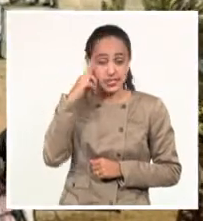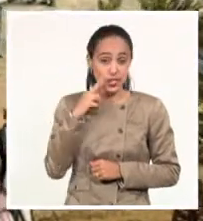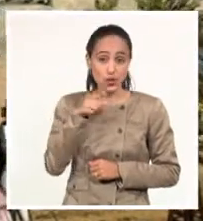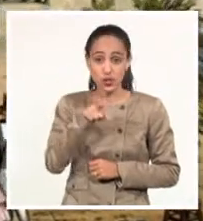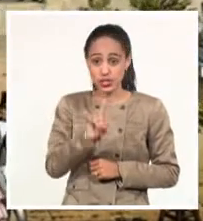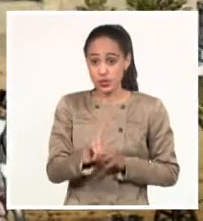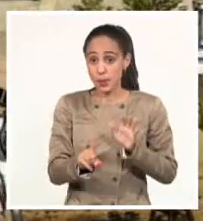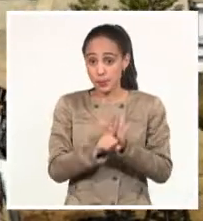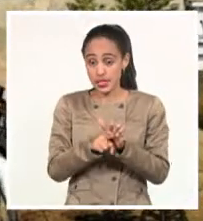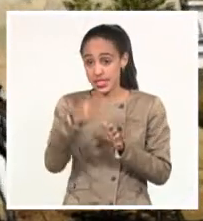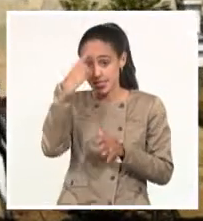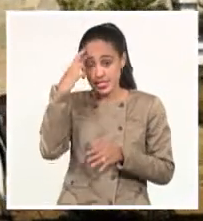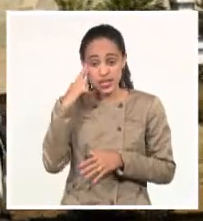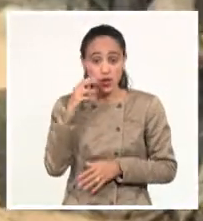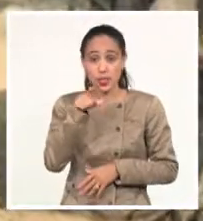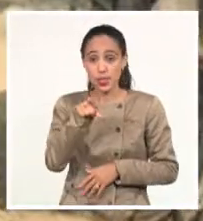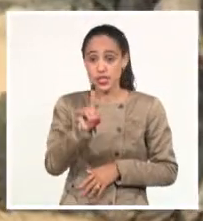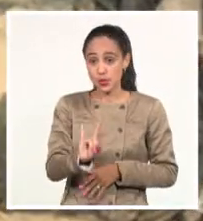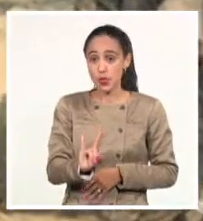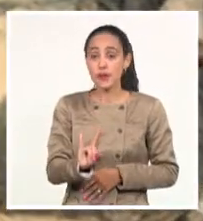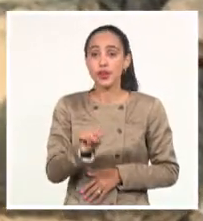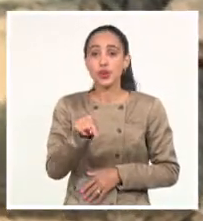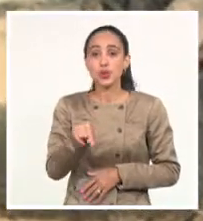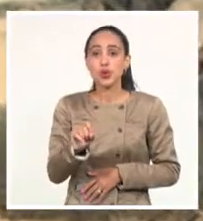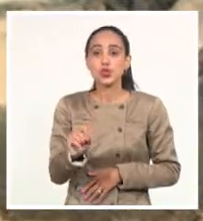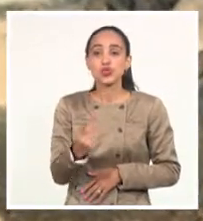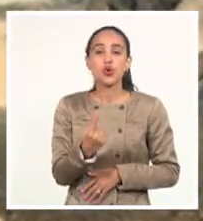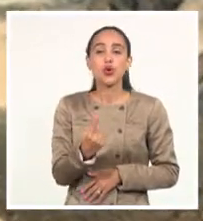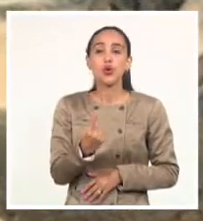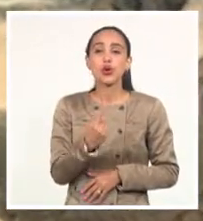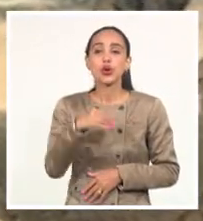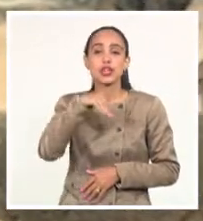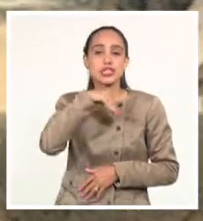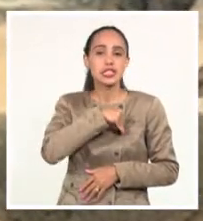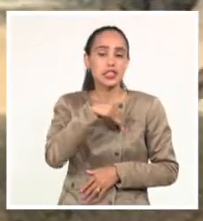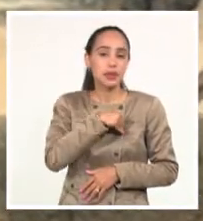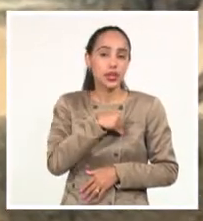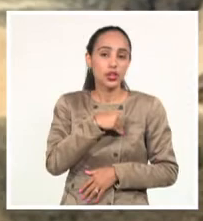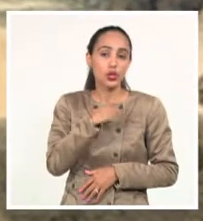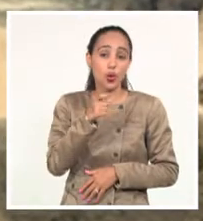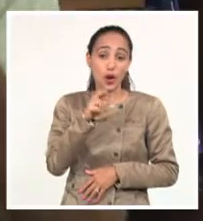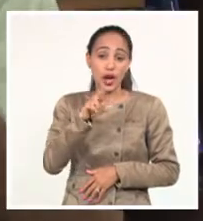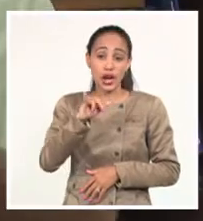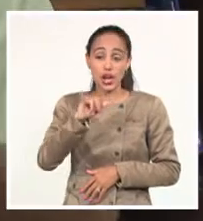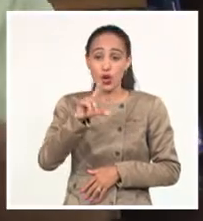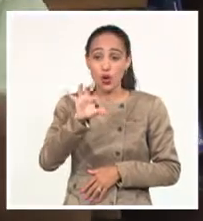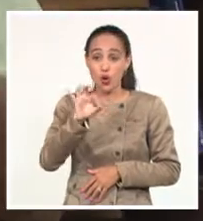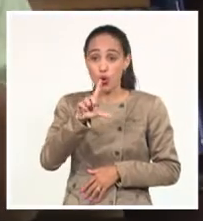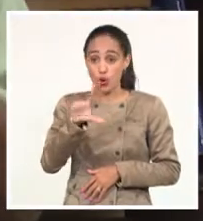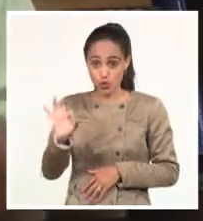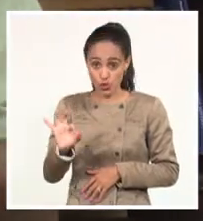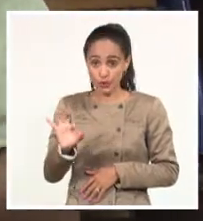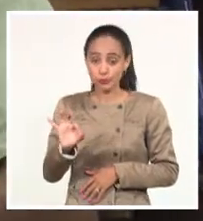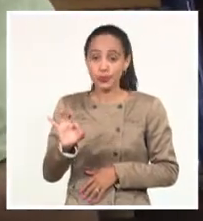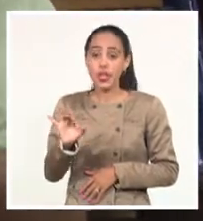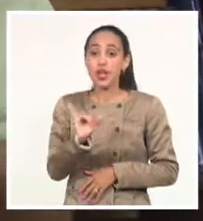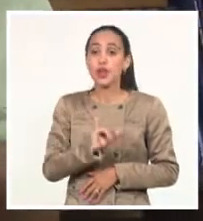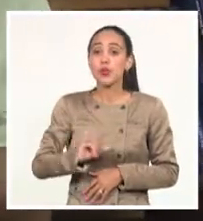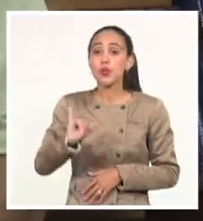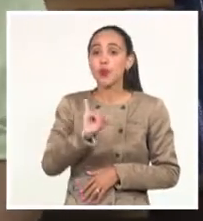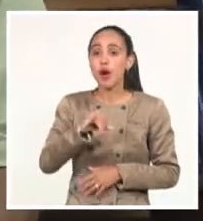XIX, que ya no es solo el sentimiento del criollo, sino que introduce